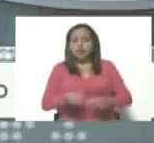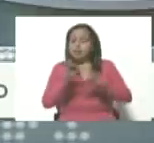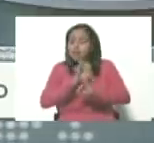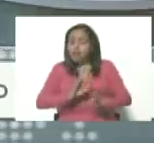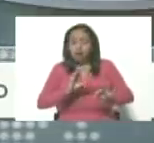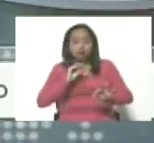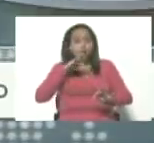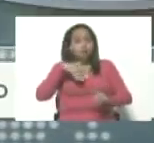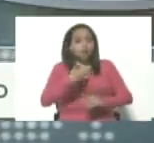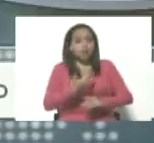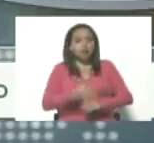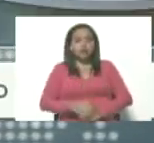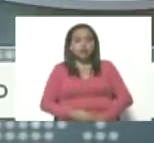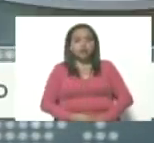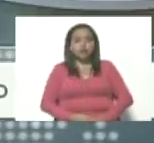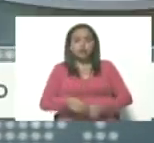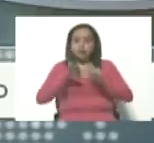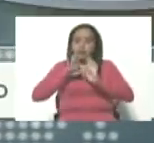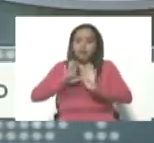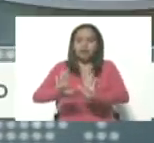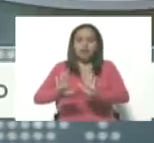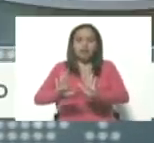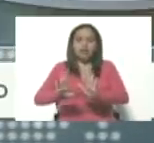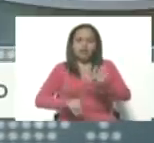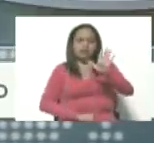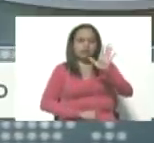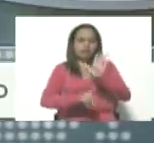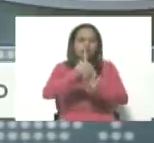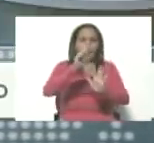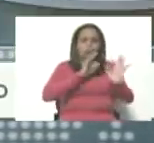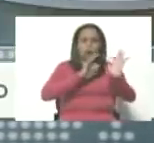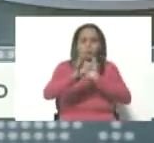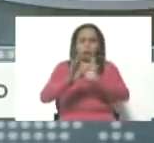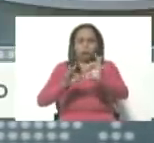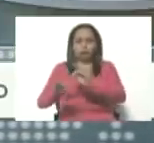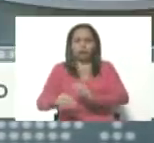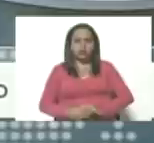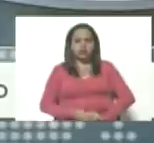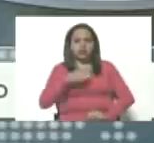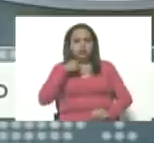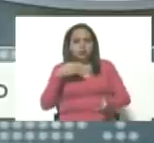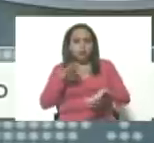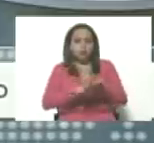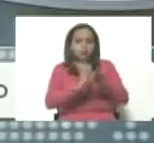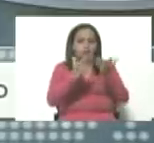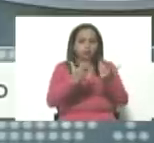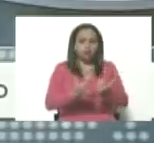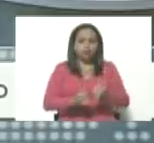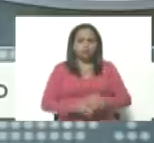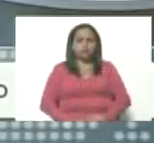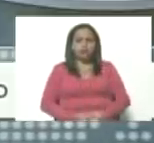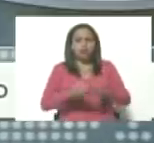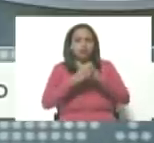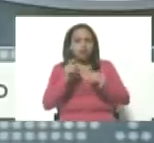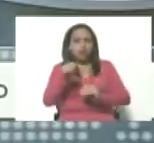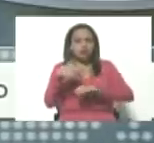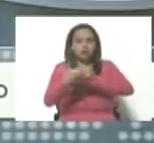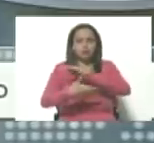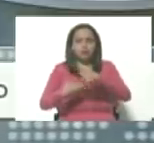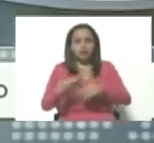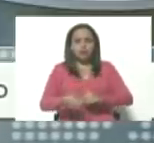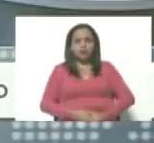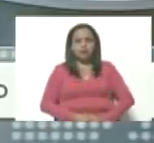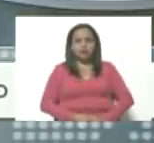por ningún lado parar el crecimiento de contagios, el crecimiento de fallecidos, toda esta situación de